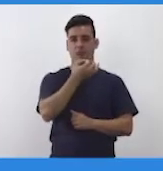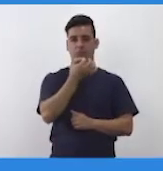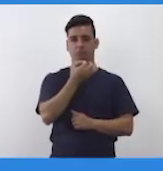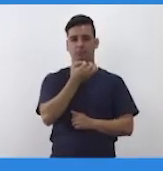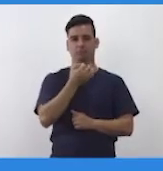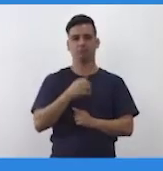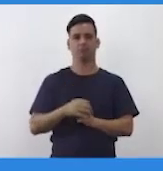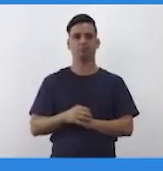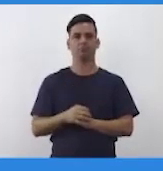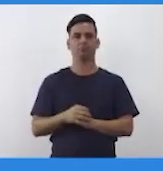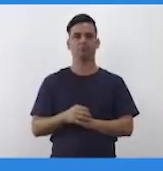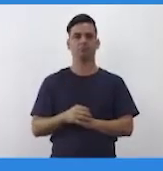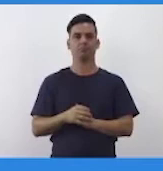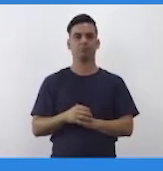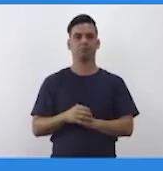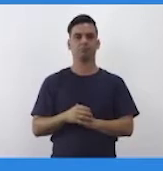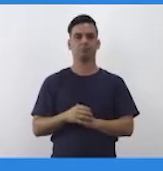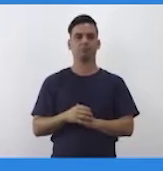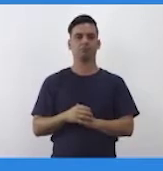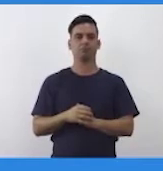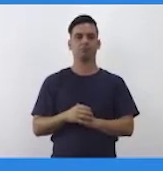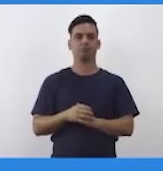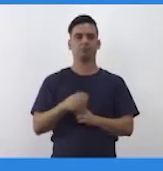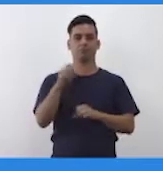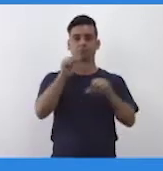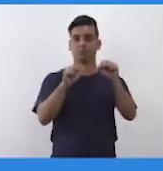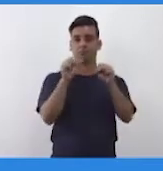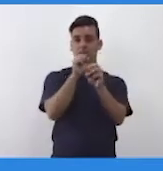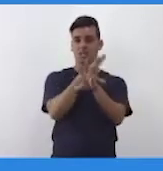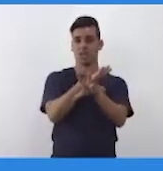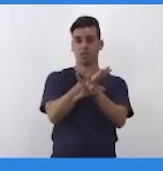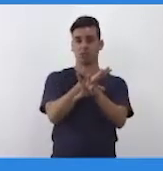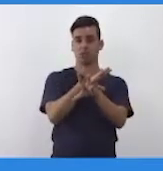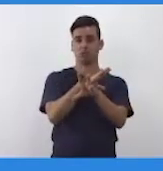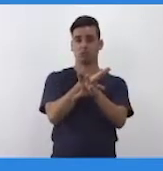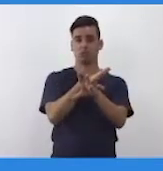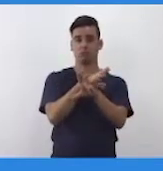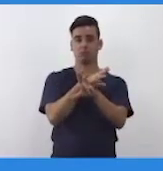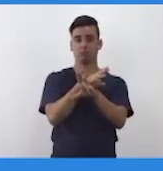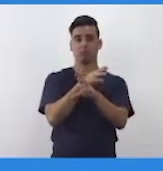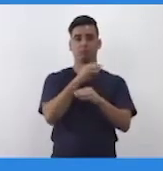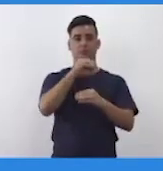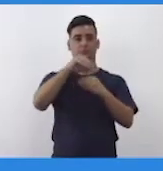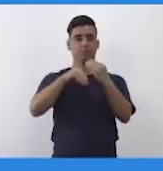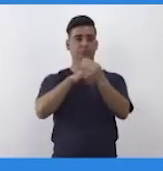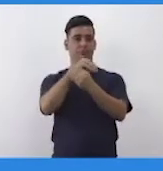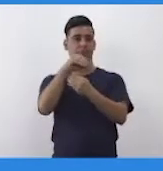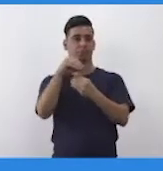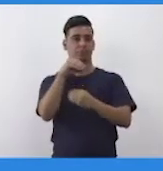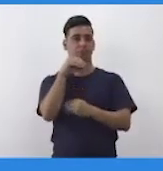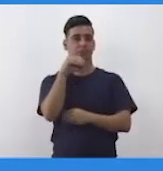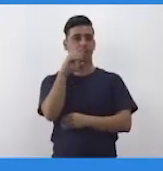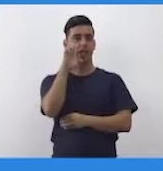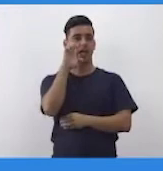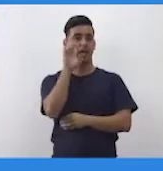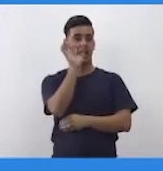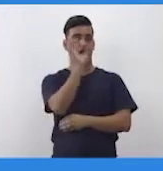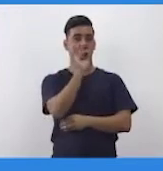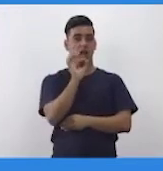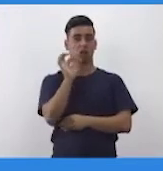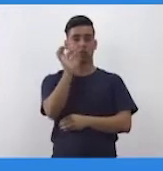reacción en la que se produce transferencia de electrones de sustancias que